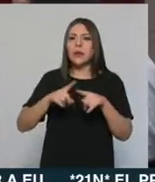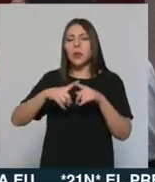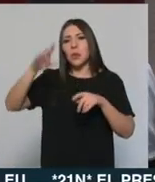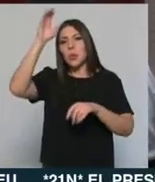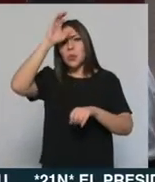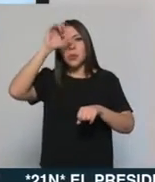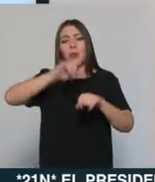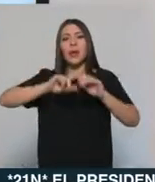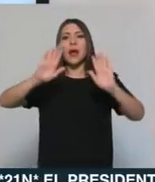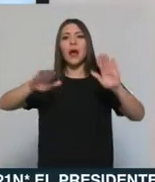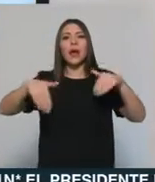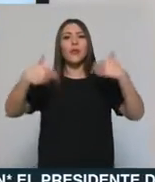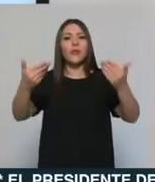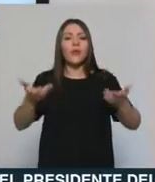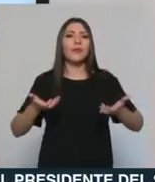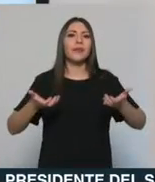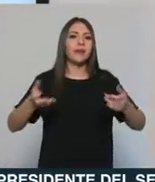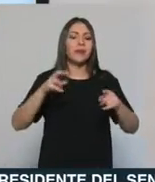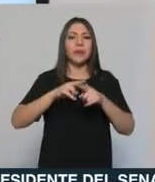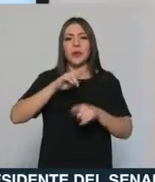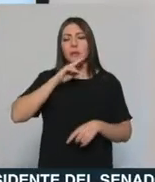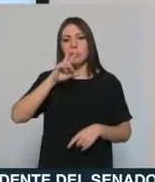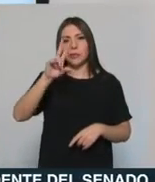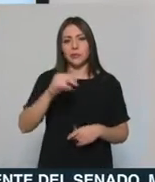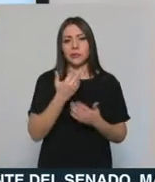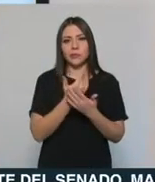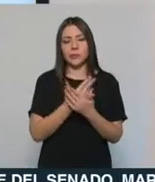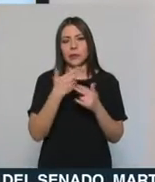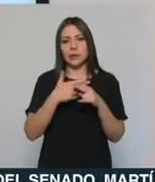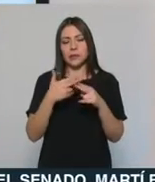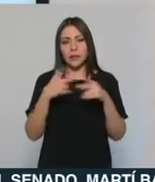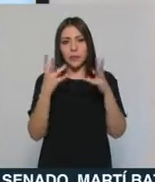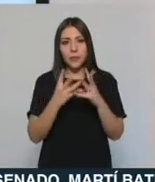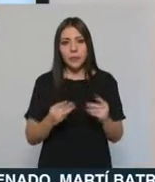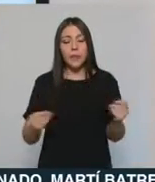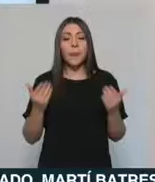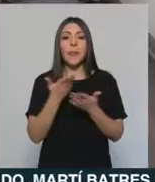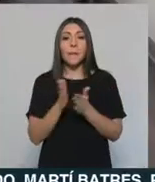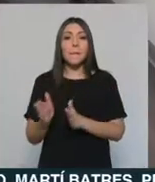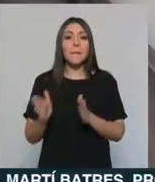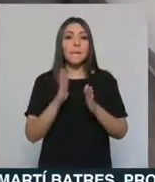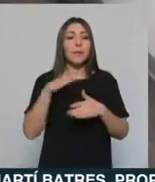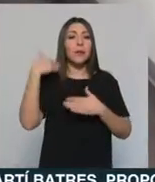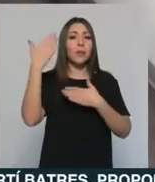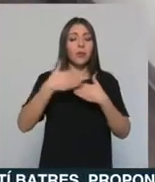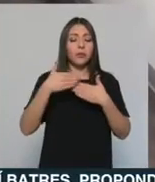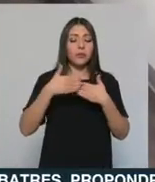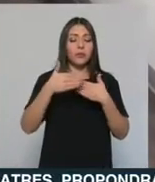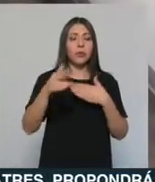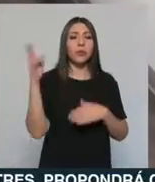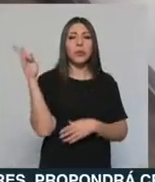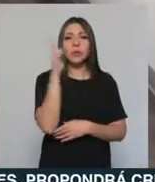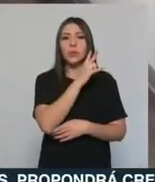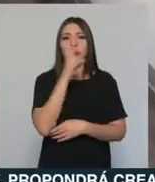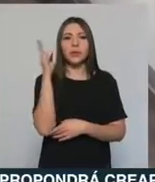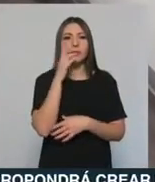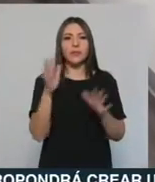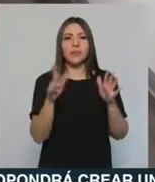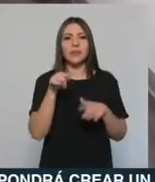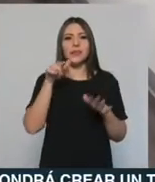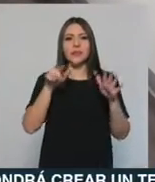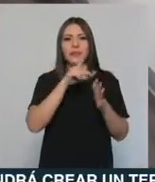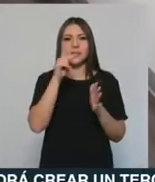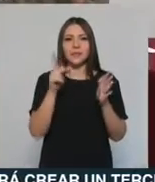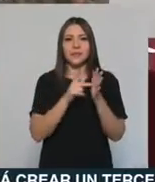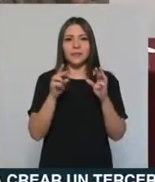recreativas al aire libre. Y se espera que con las rachas de vientos que se registrarán los próximos días y que se estima alcanzarán los 17